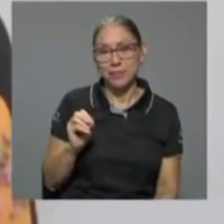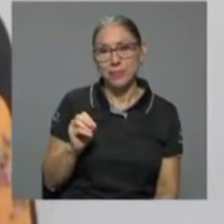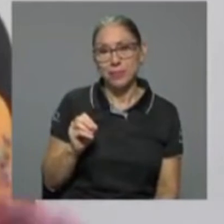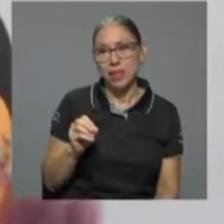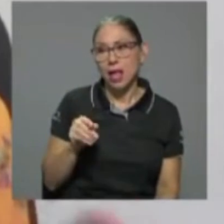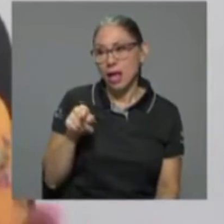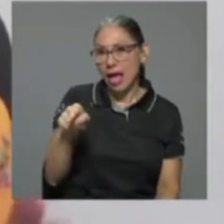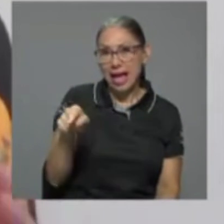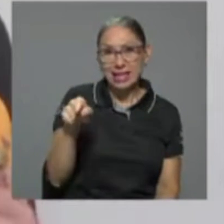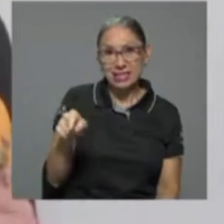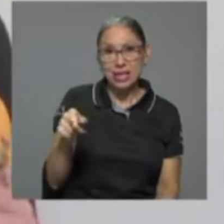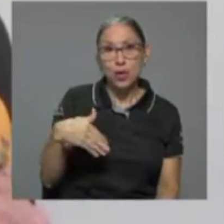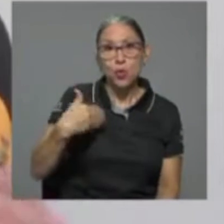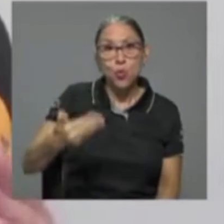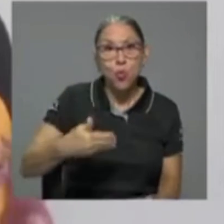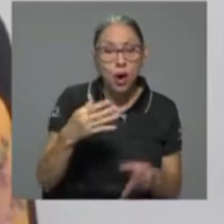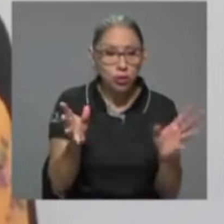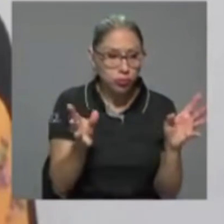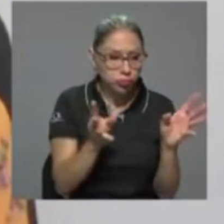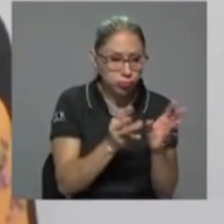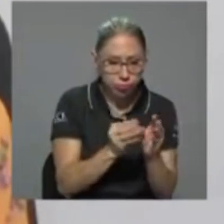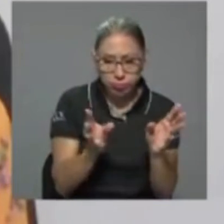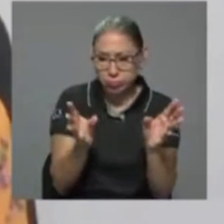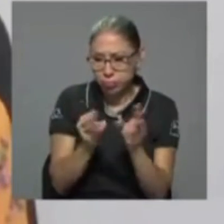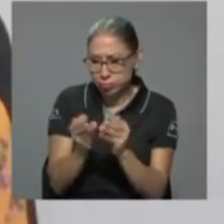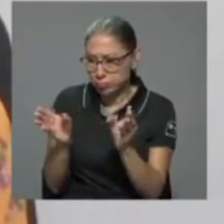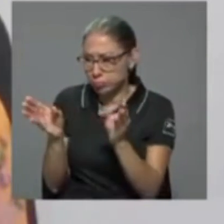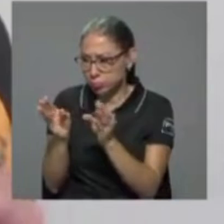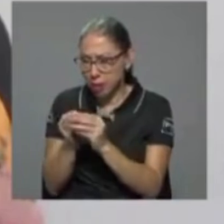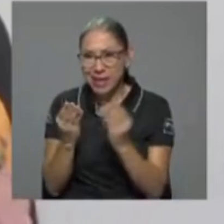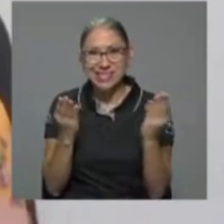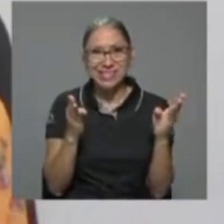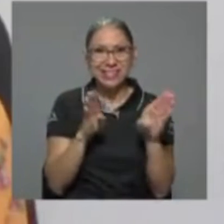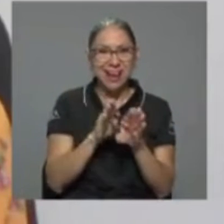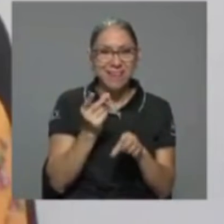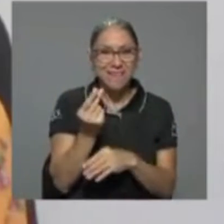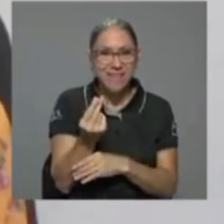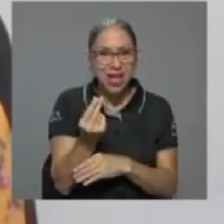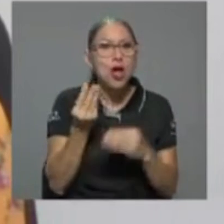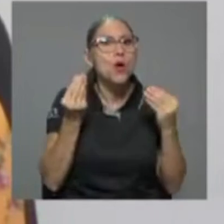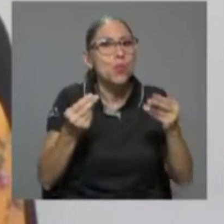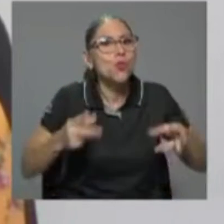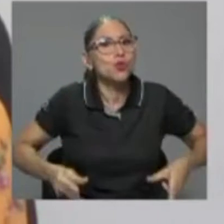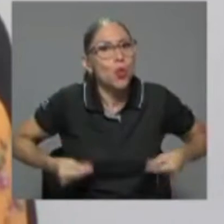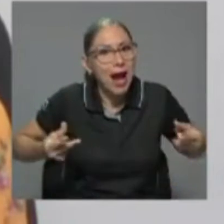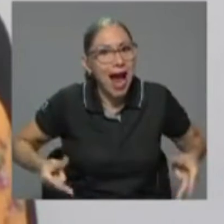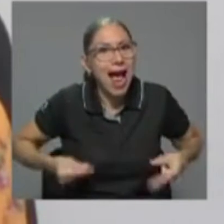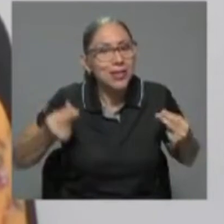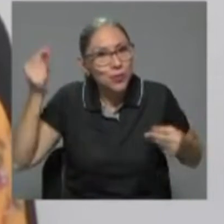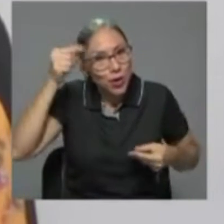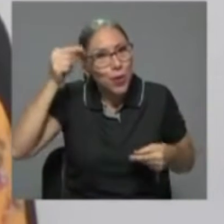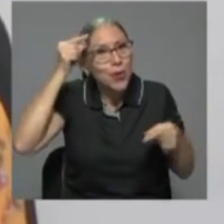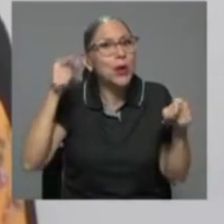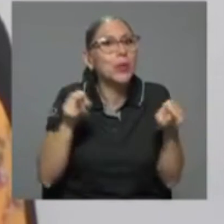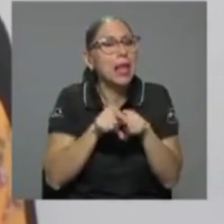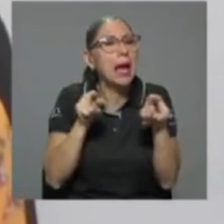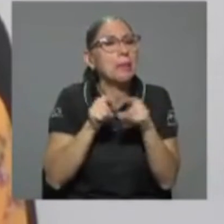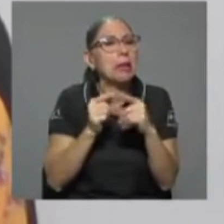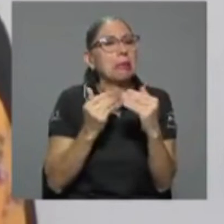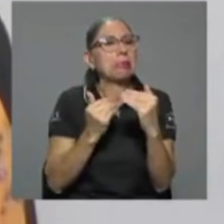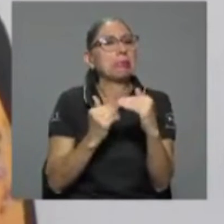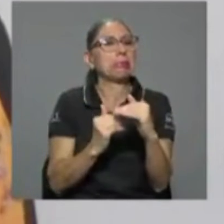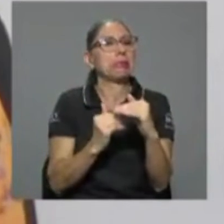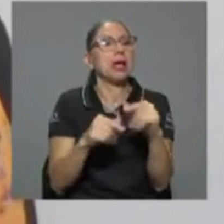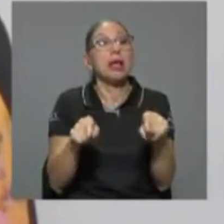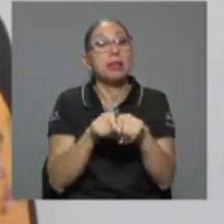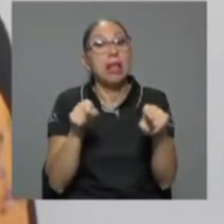se hacen los cierres, ¿verdad?, mucho del gasto del gobierno también se contiene, inclusive también en el caso del sector descentralizado, ¿verdad?,